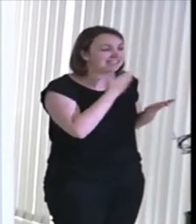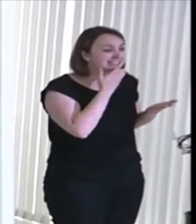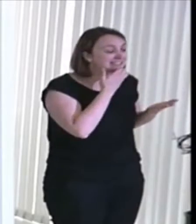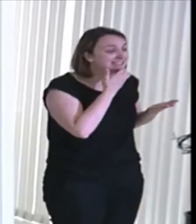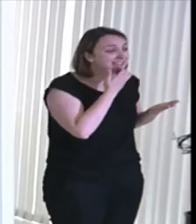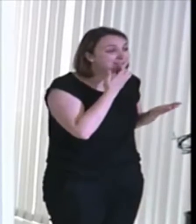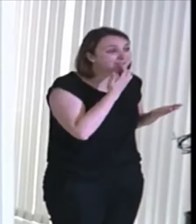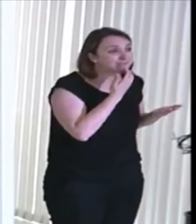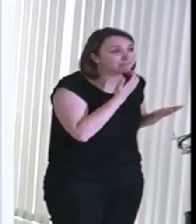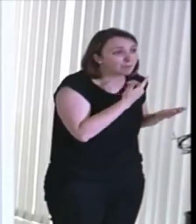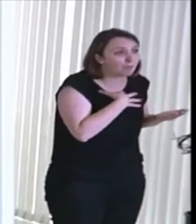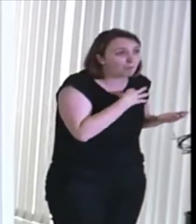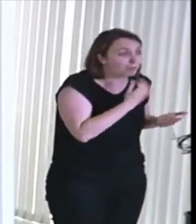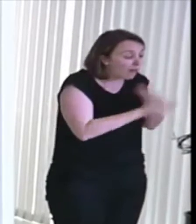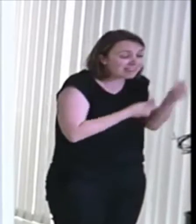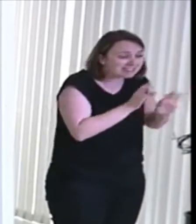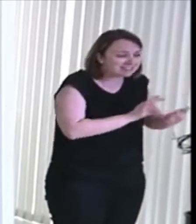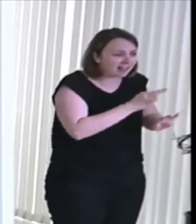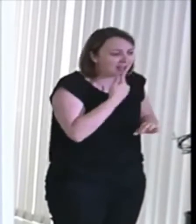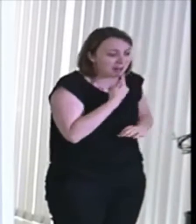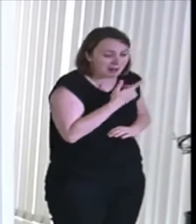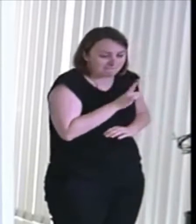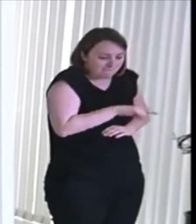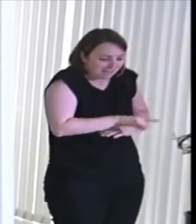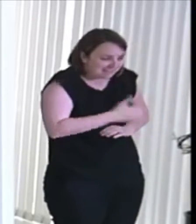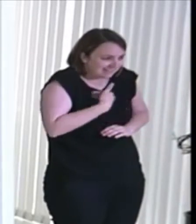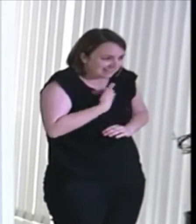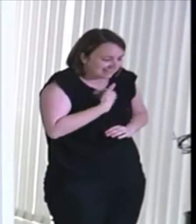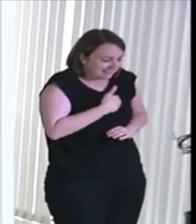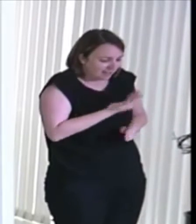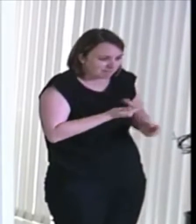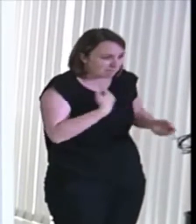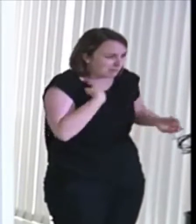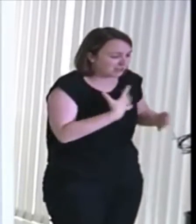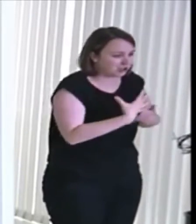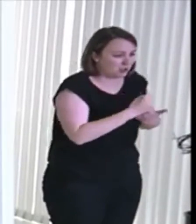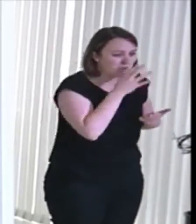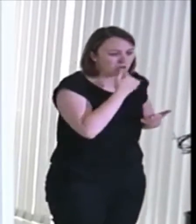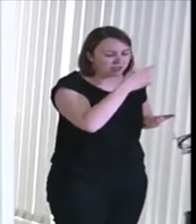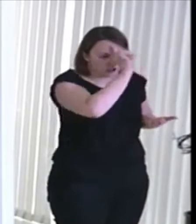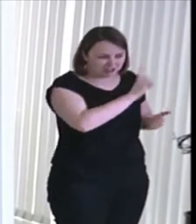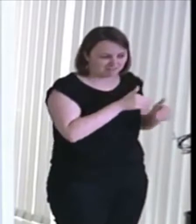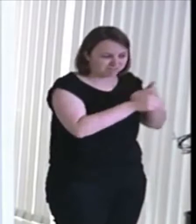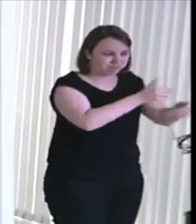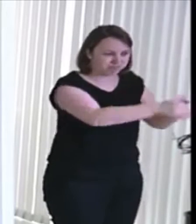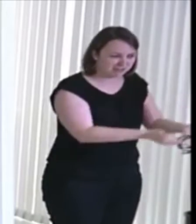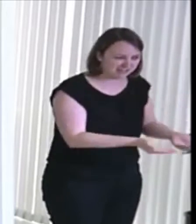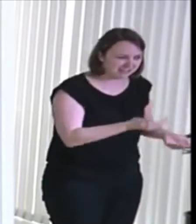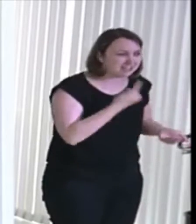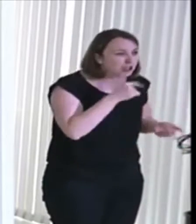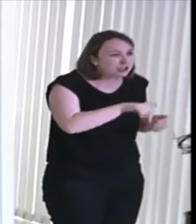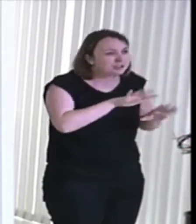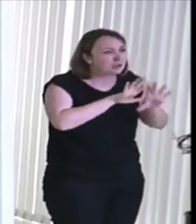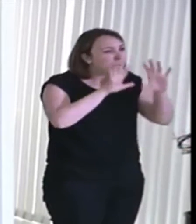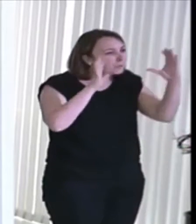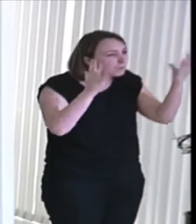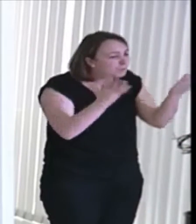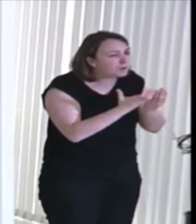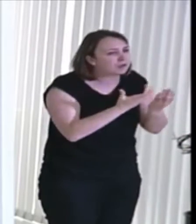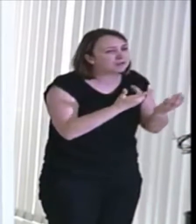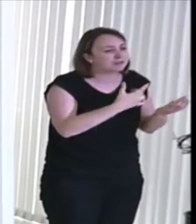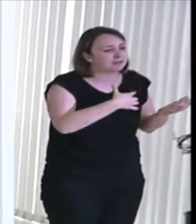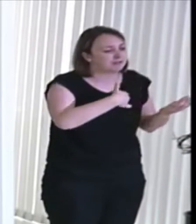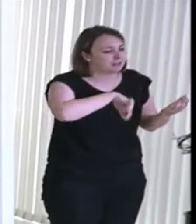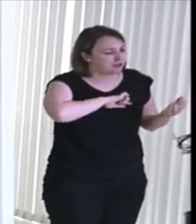obsoleto en meses, ni siquiera ya te digo en años, es en meses, entonces no puedes parar. Entonces es un mundo que te